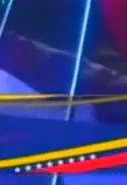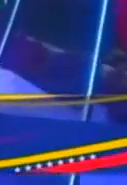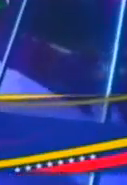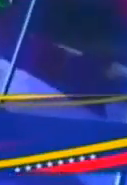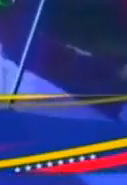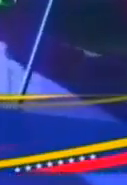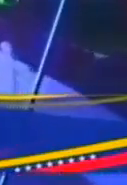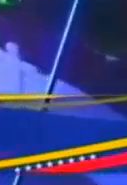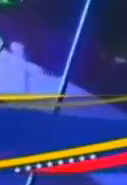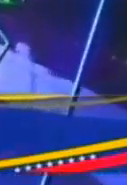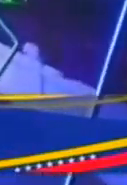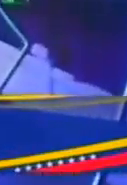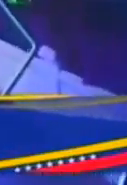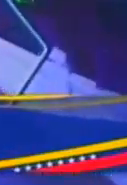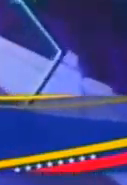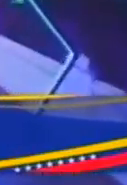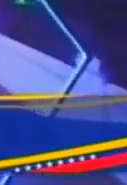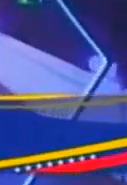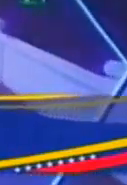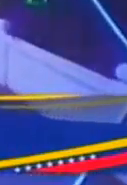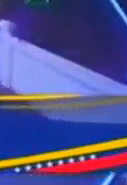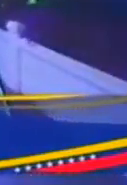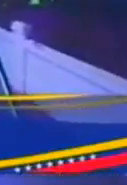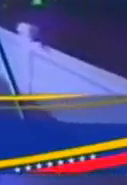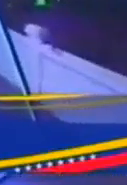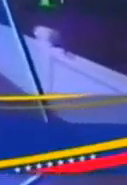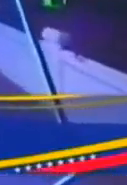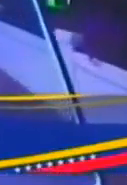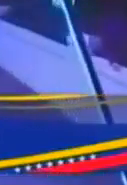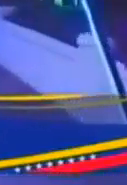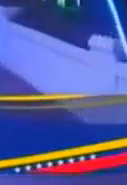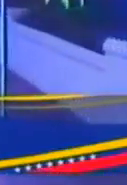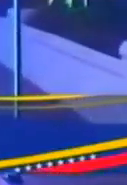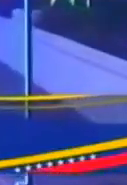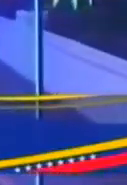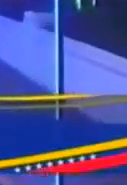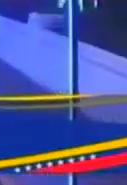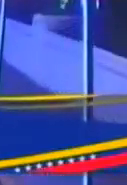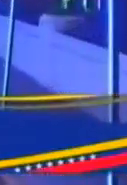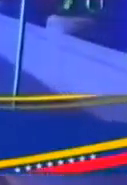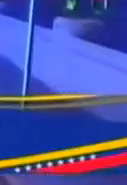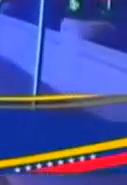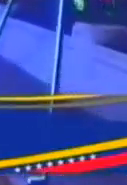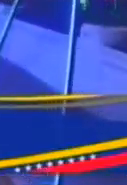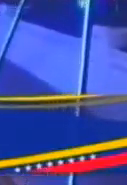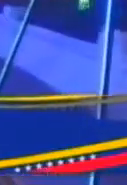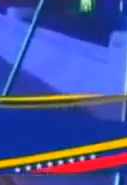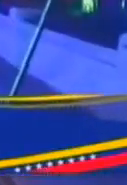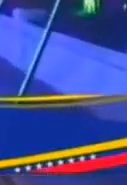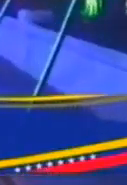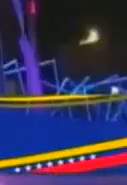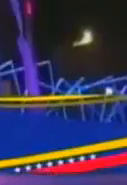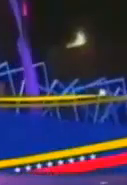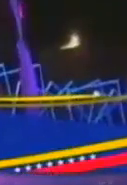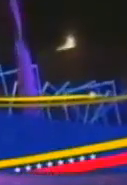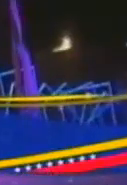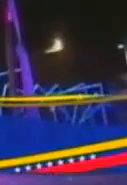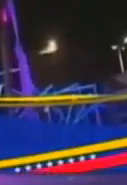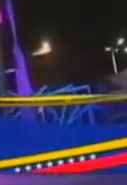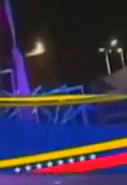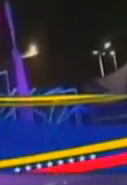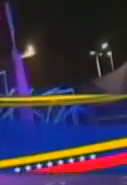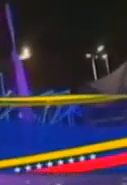por supuesto también a toda Venezuela. 50 plazas, hablaba el gobernador del estado Zulia, 25 de ellas acá en nuestra ciudad